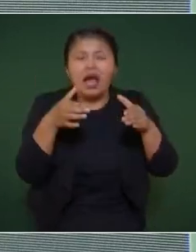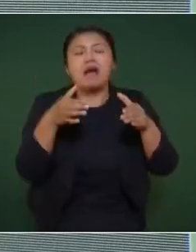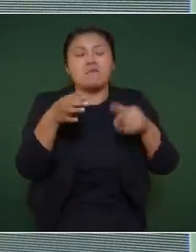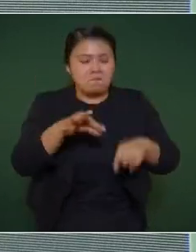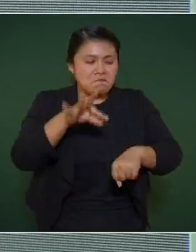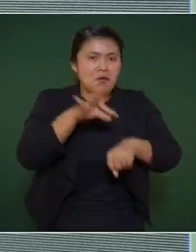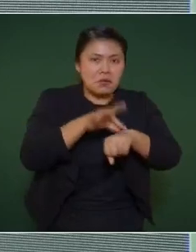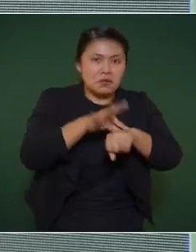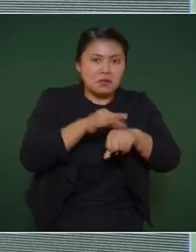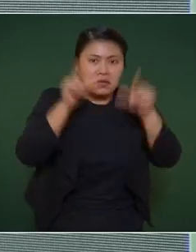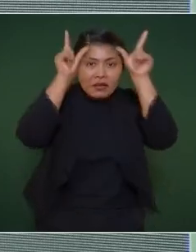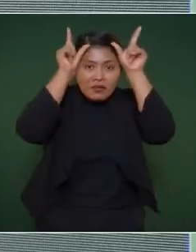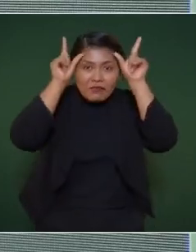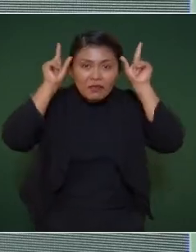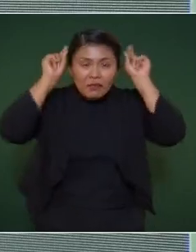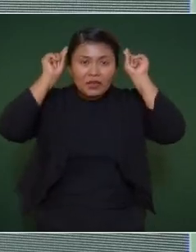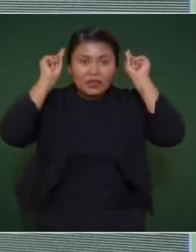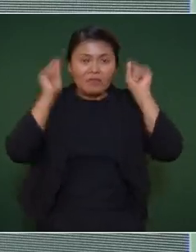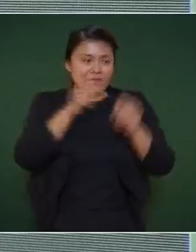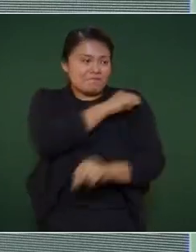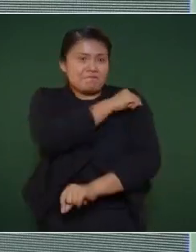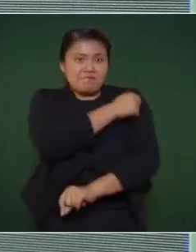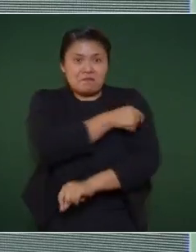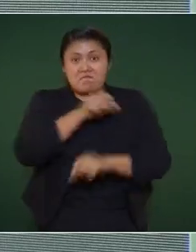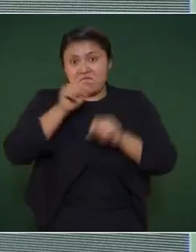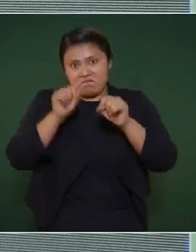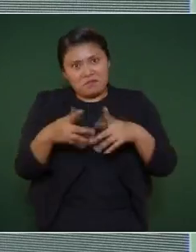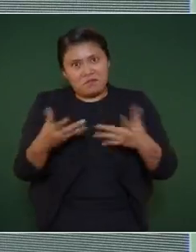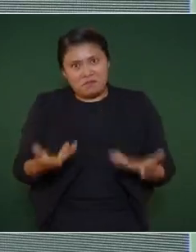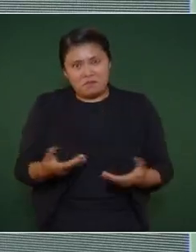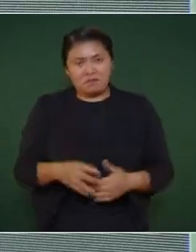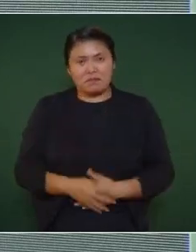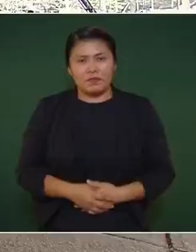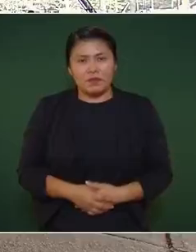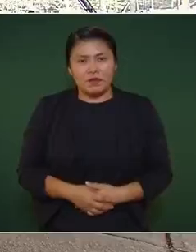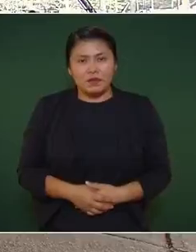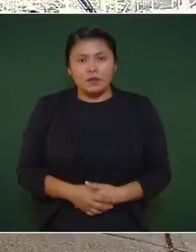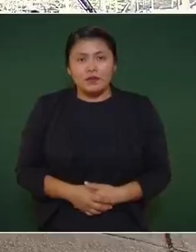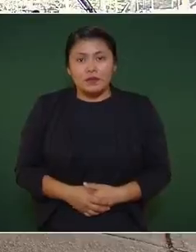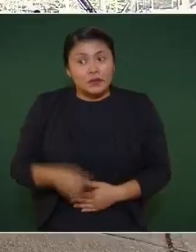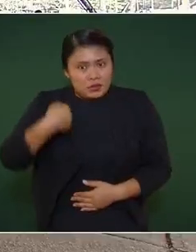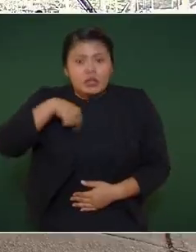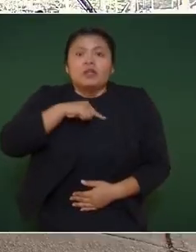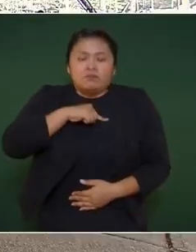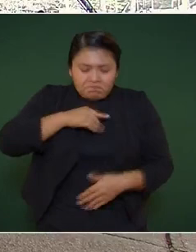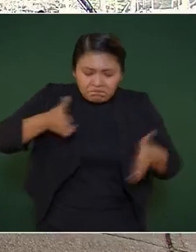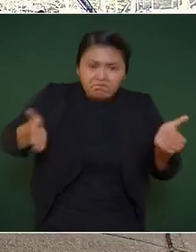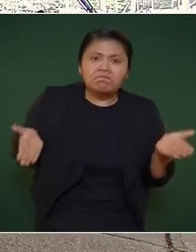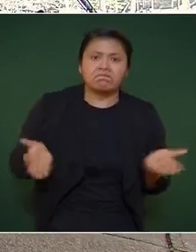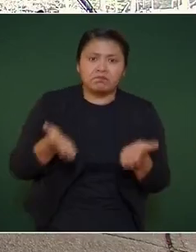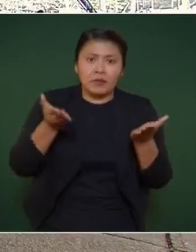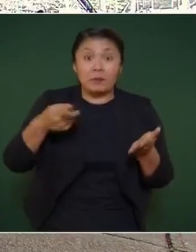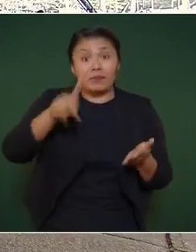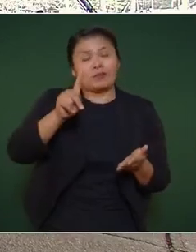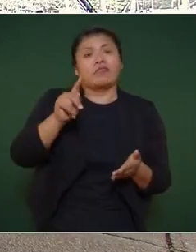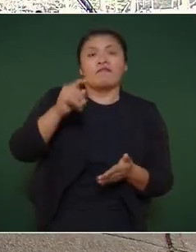Entonces, hemos avanzado. De todas formas, necesitamos